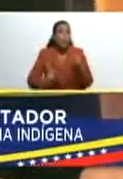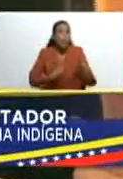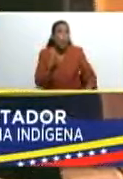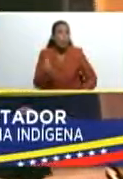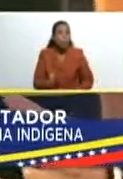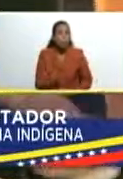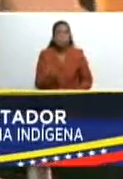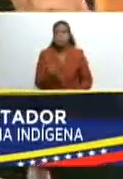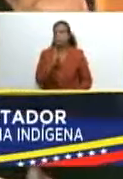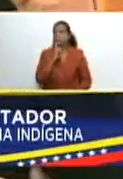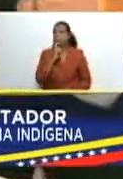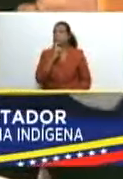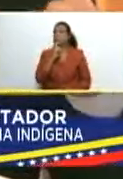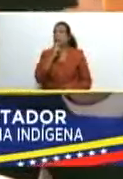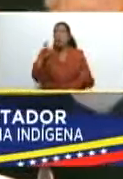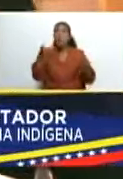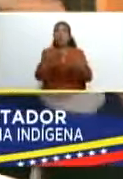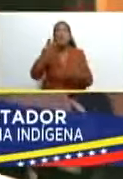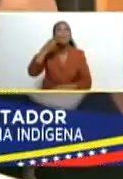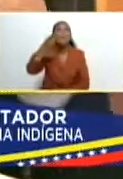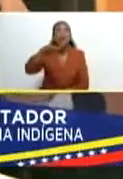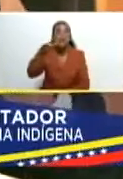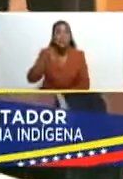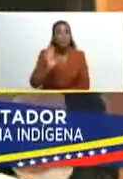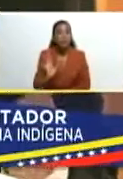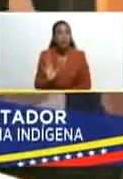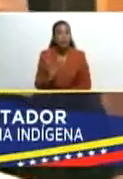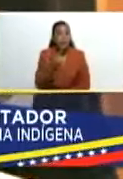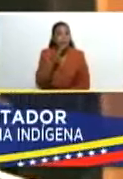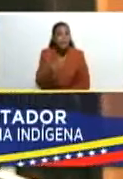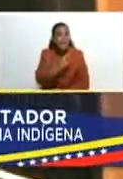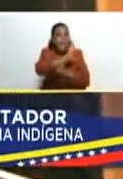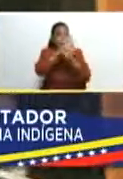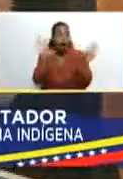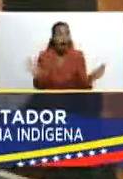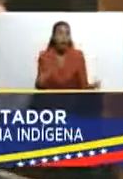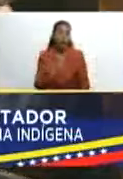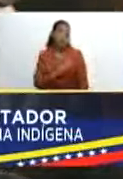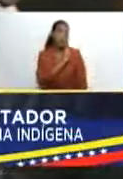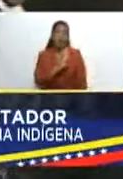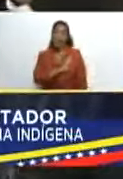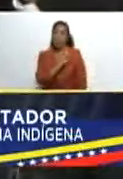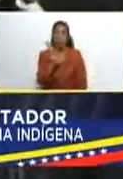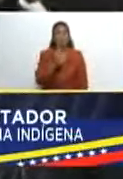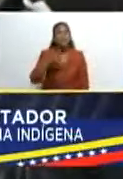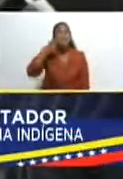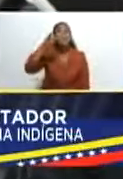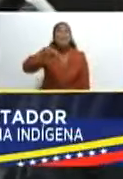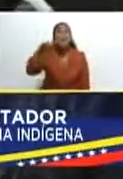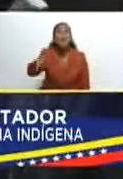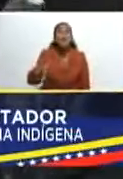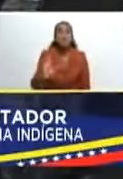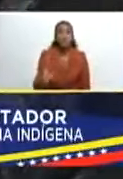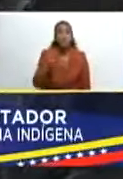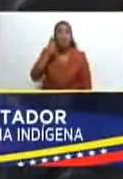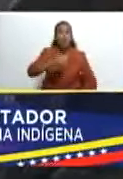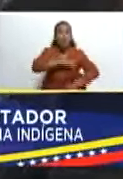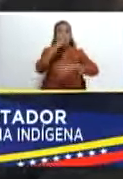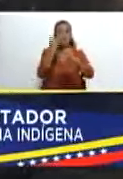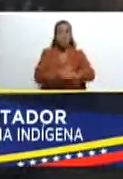habría grupos políticos, porque al final hay que decir esto, esto no es religioso, esto es político para el ejercicio del